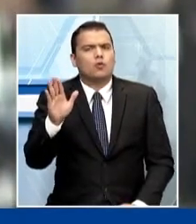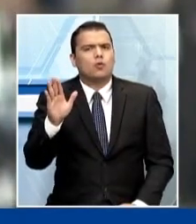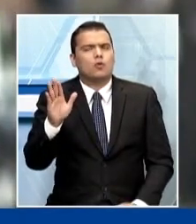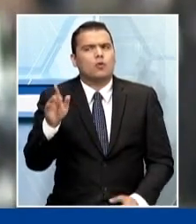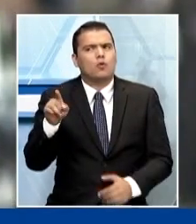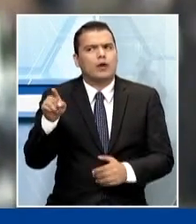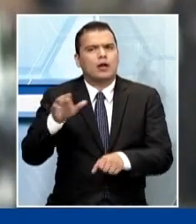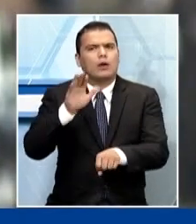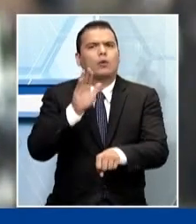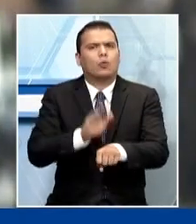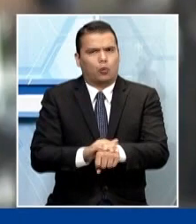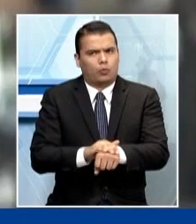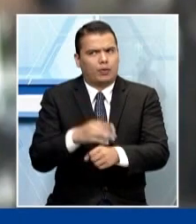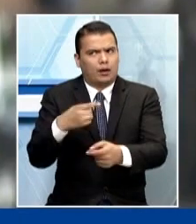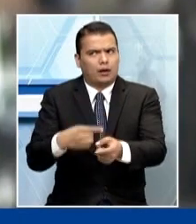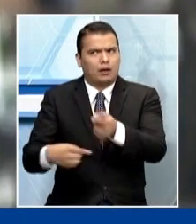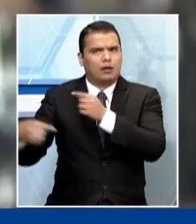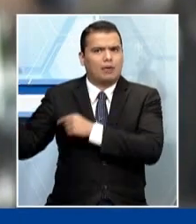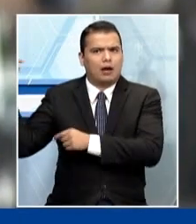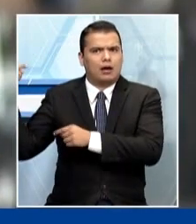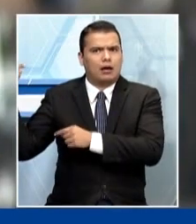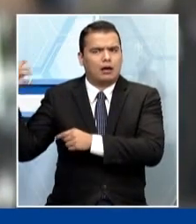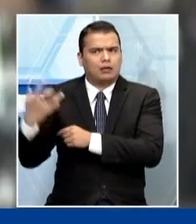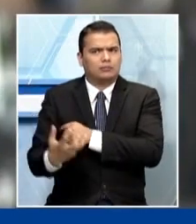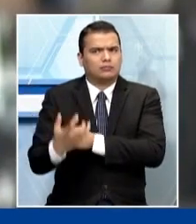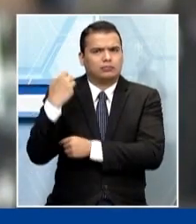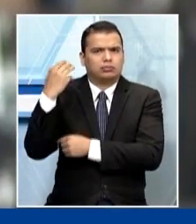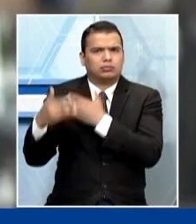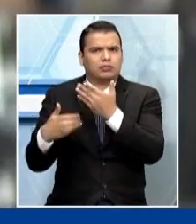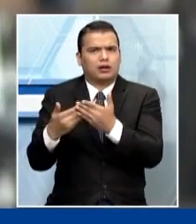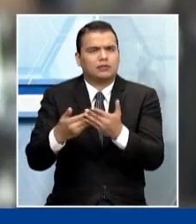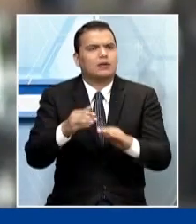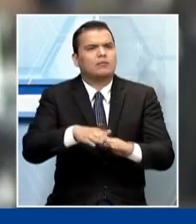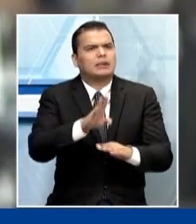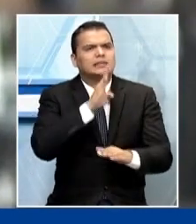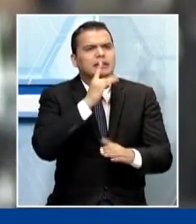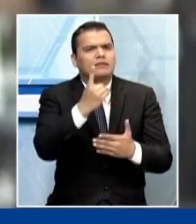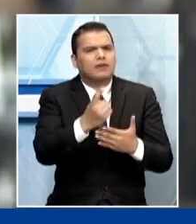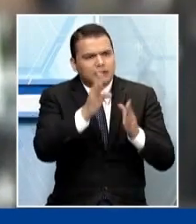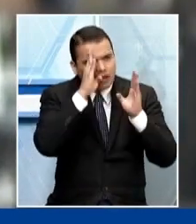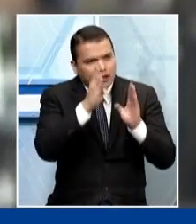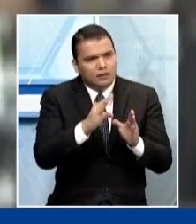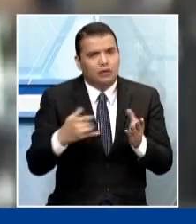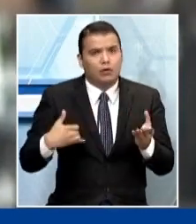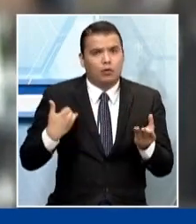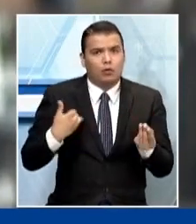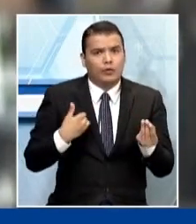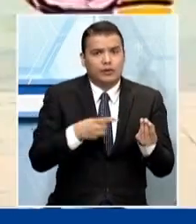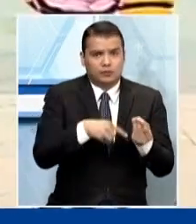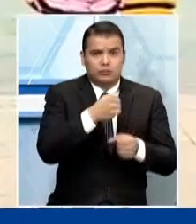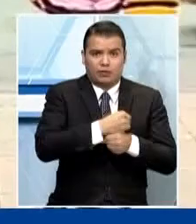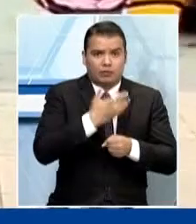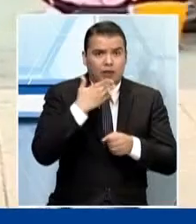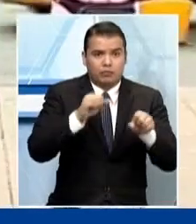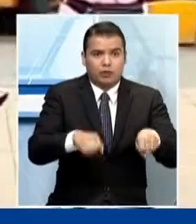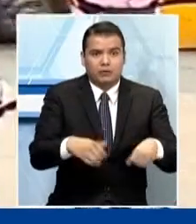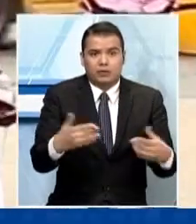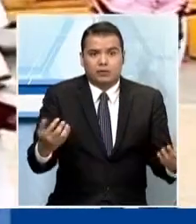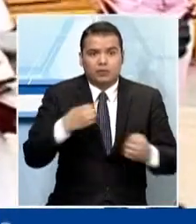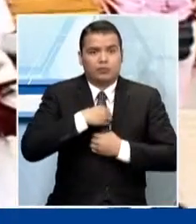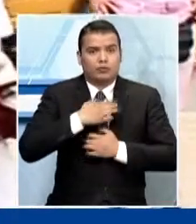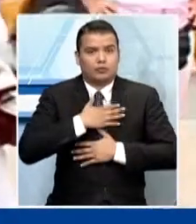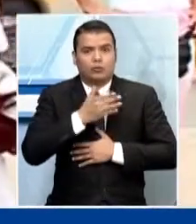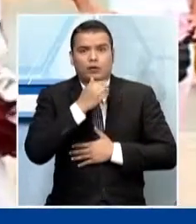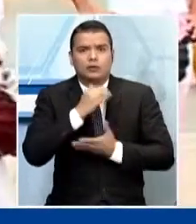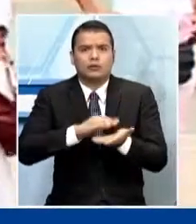y quiénes están en la rama de la falta de oportunidad? Y te vas a encontrar con que los jóvenes, porque son los que están en las edades más productivas. Sabe que hay